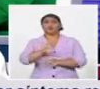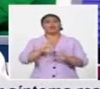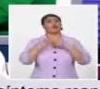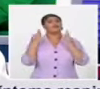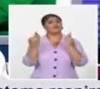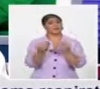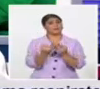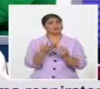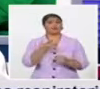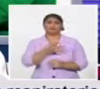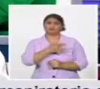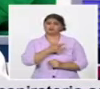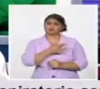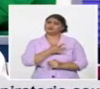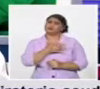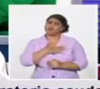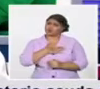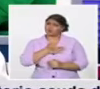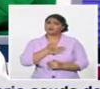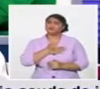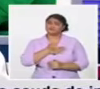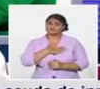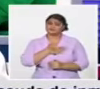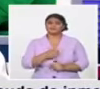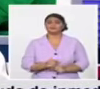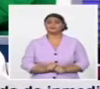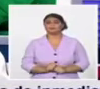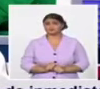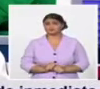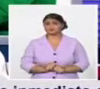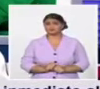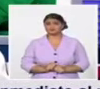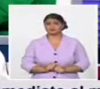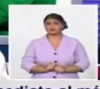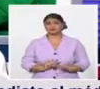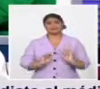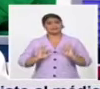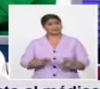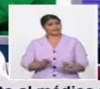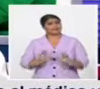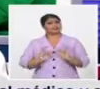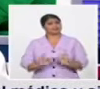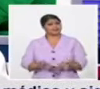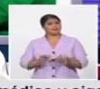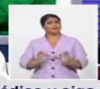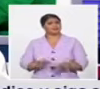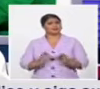necesidad de seguir protegiéndonos de una manera importante